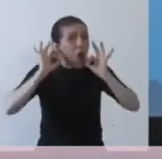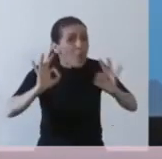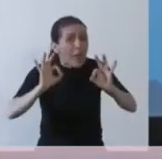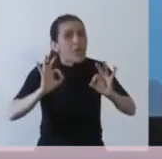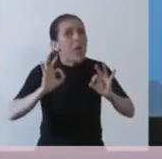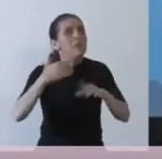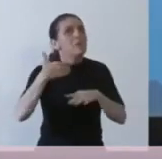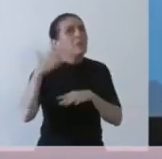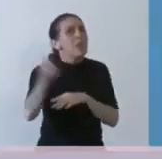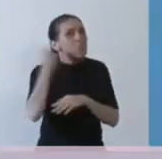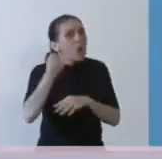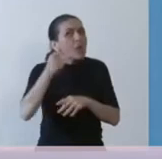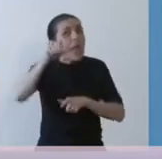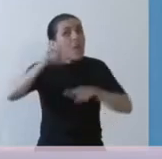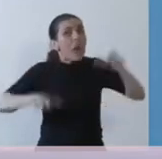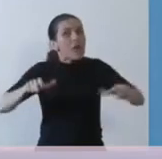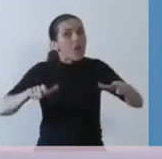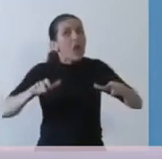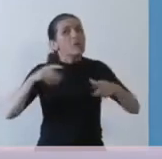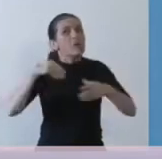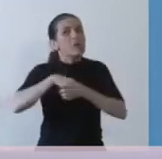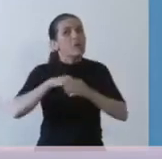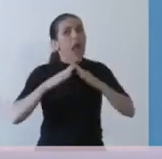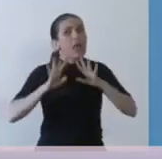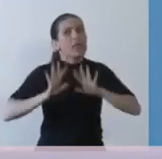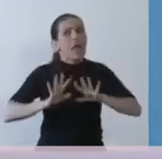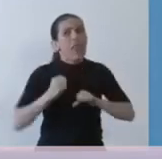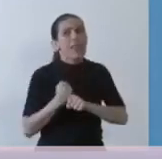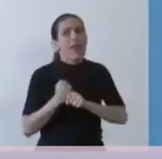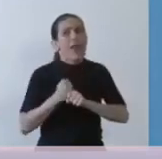que la gente en la medida de lo posible se quede en sus